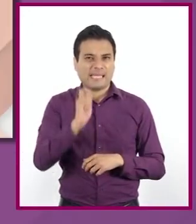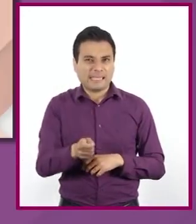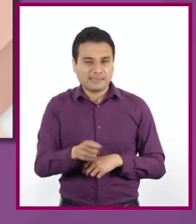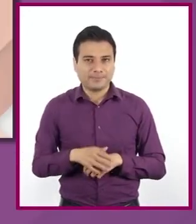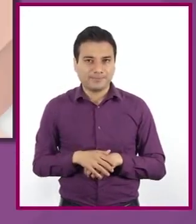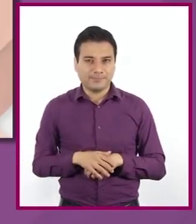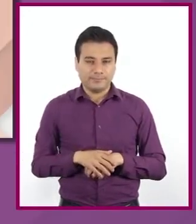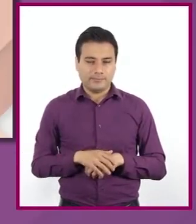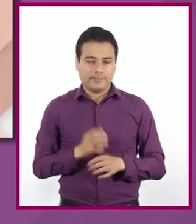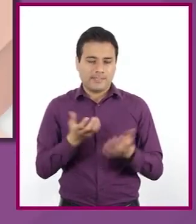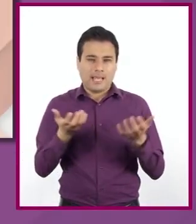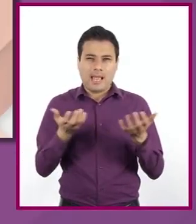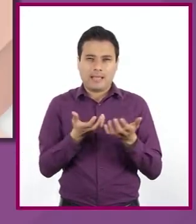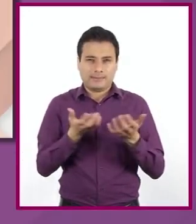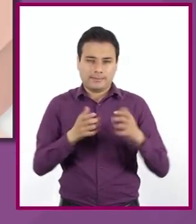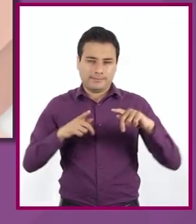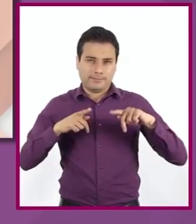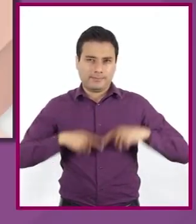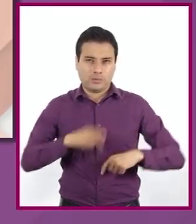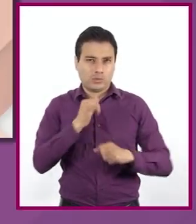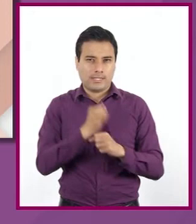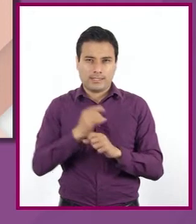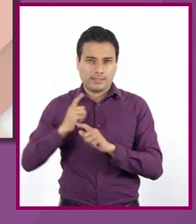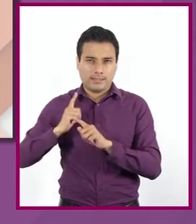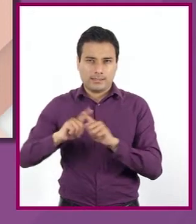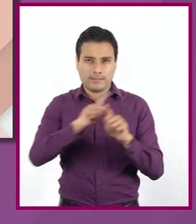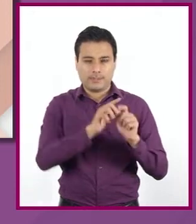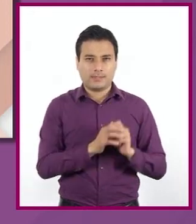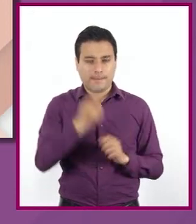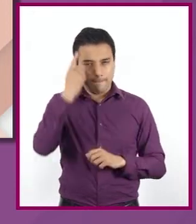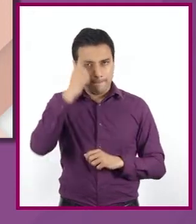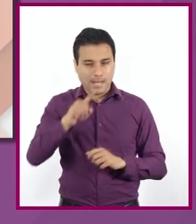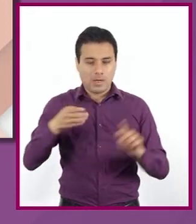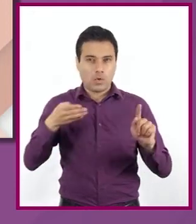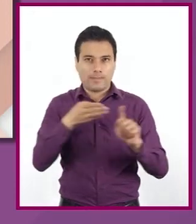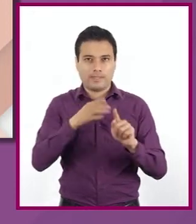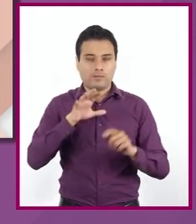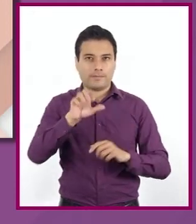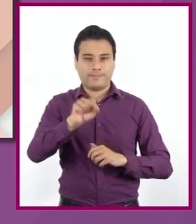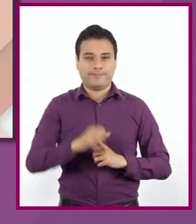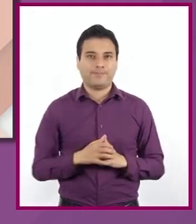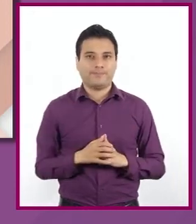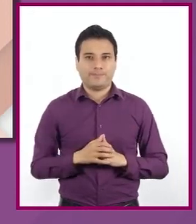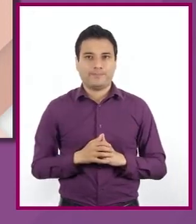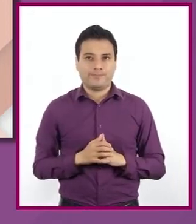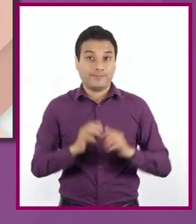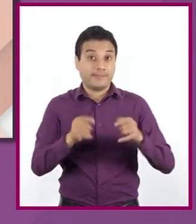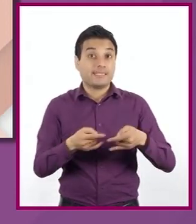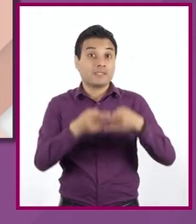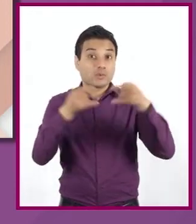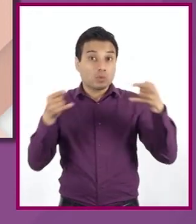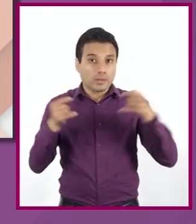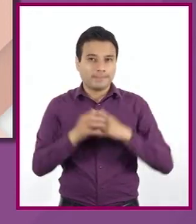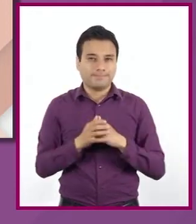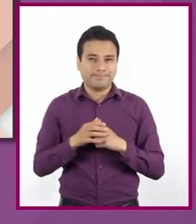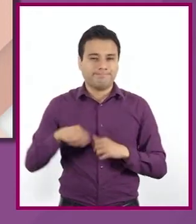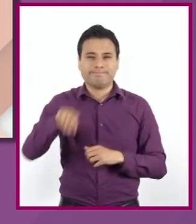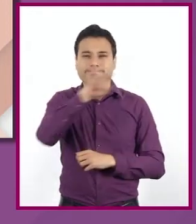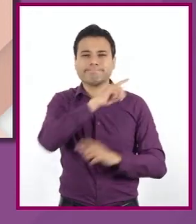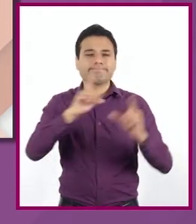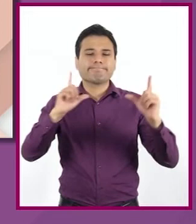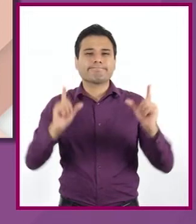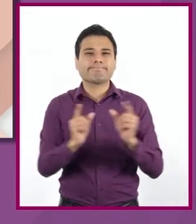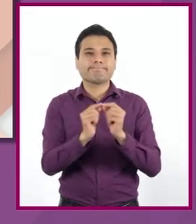todas las acciones que los personajes llevarán a cabo para conseguir su objetivo. En nuestra leyenda podemos resumirlo con